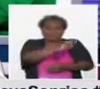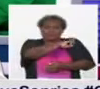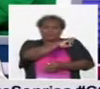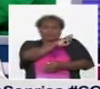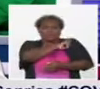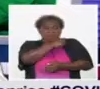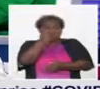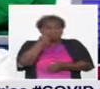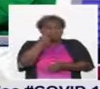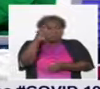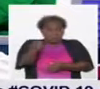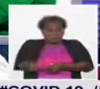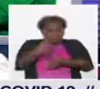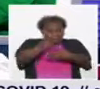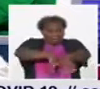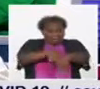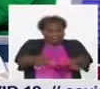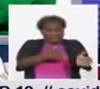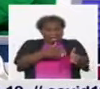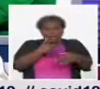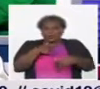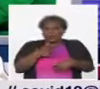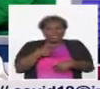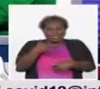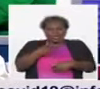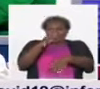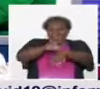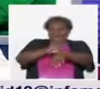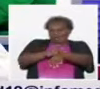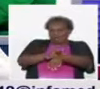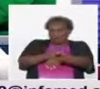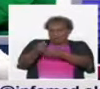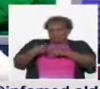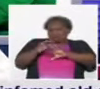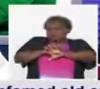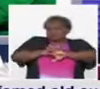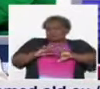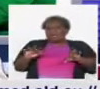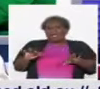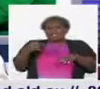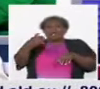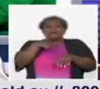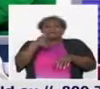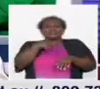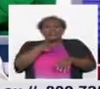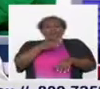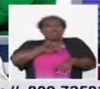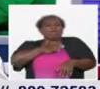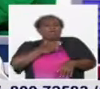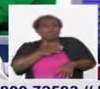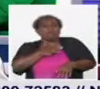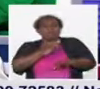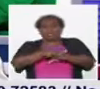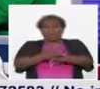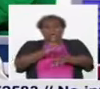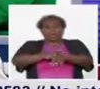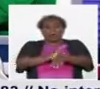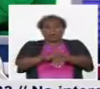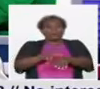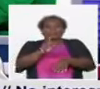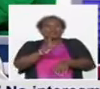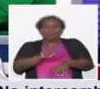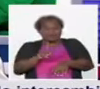darse cuenta que no es solo que me voy a enfermar y que ya que voy a tener alguna secuela, no, es que me voy a enfermar y corro un